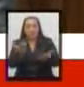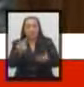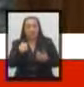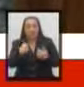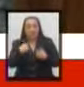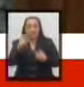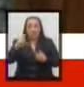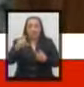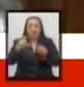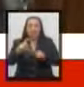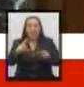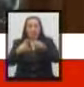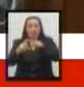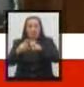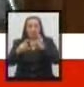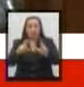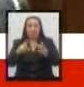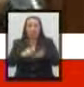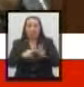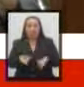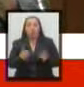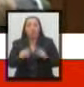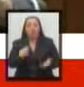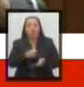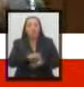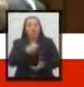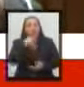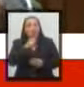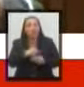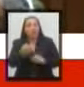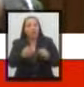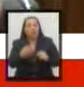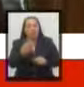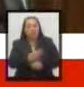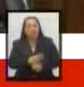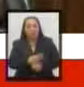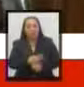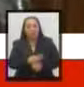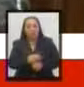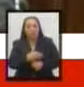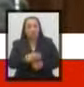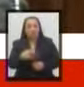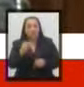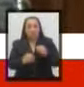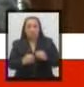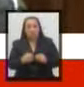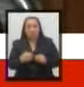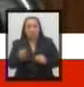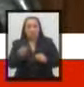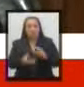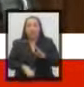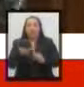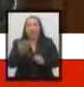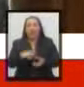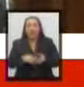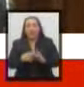esta valoración. Porque si sabemos cuánto han contribuido las mujeres en la economía del cuidado, hay una manera de justificar y de compensar